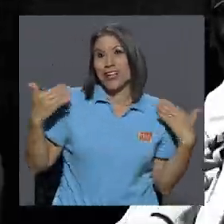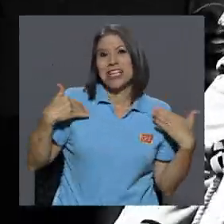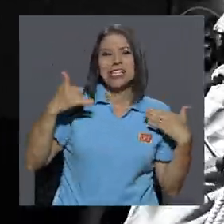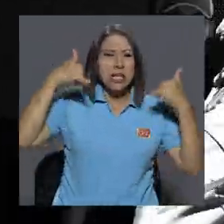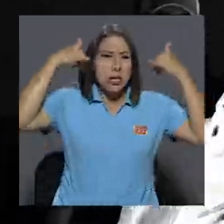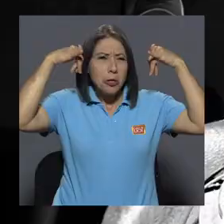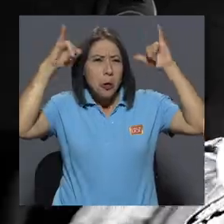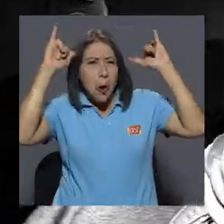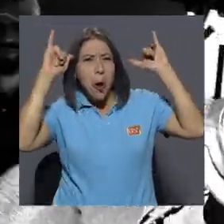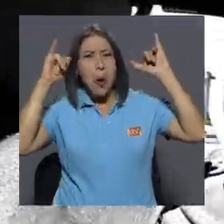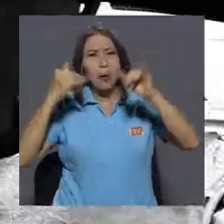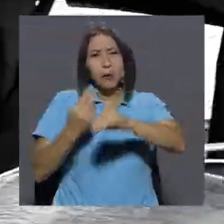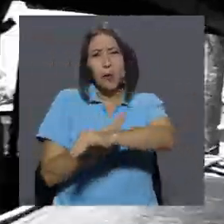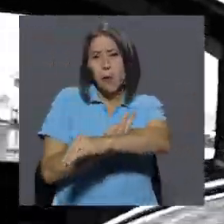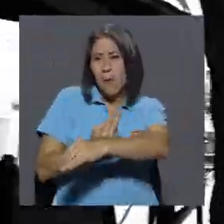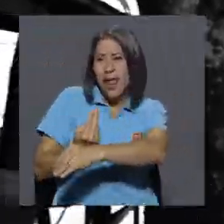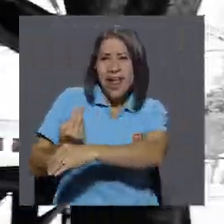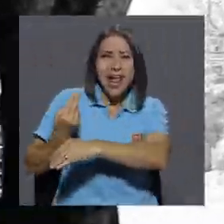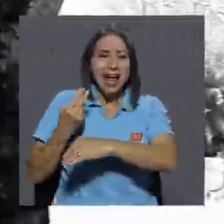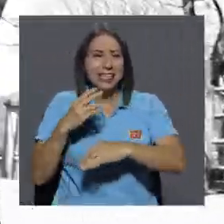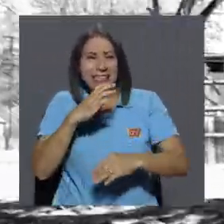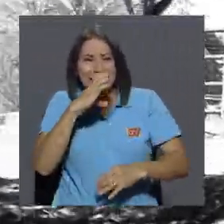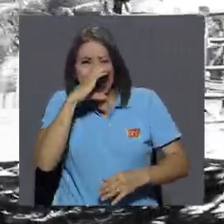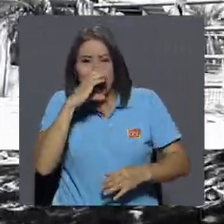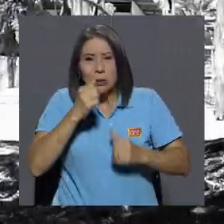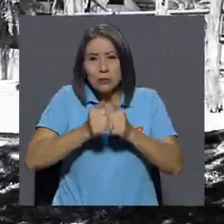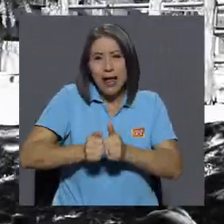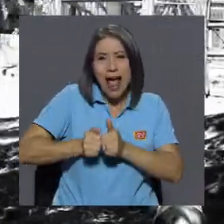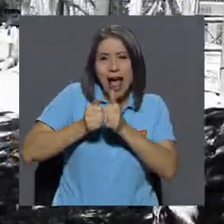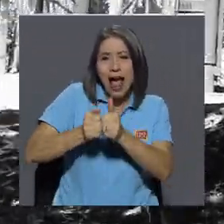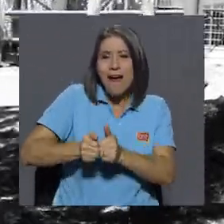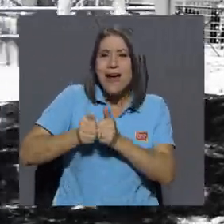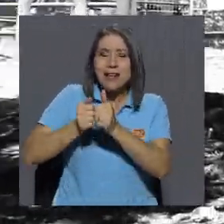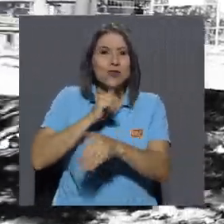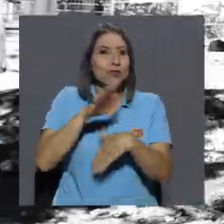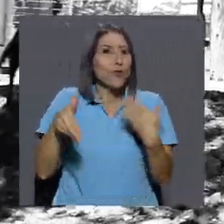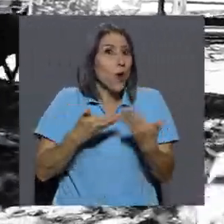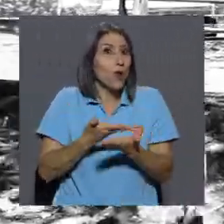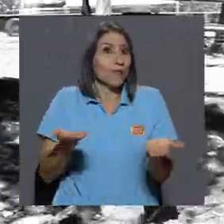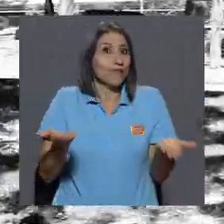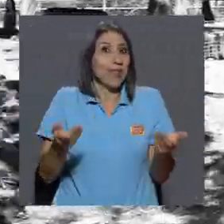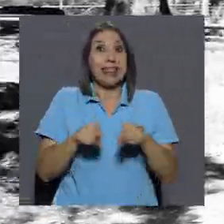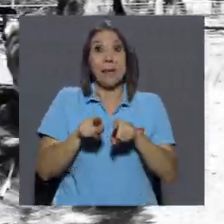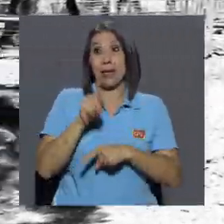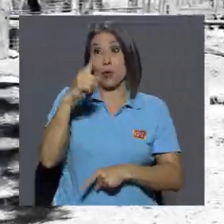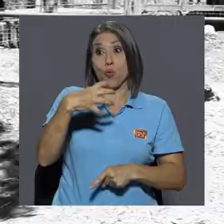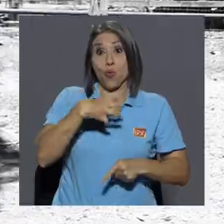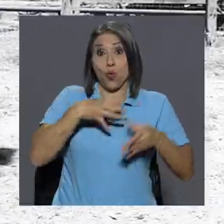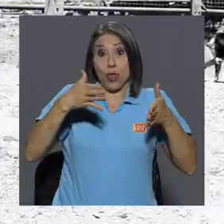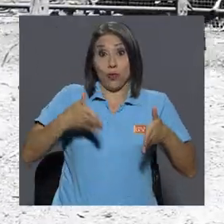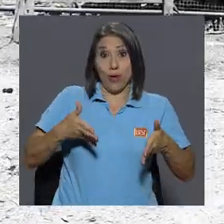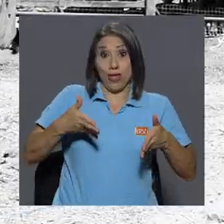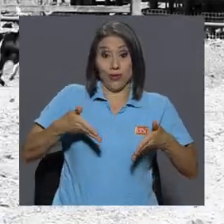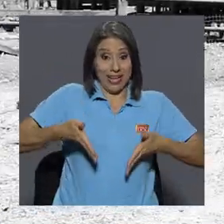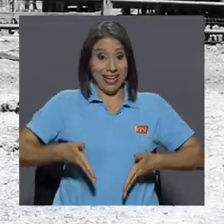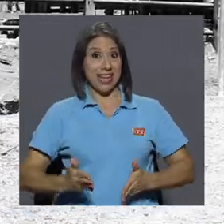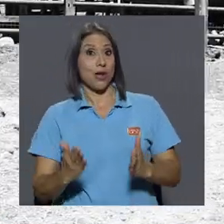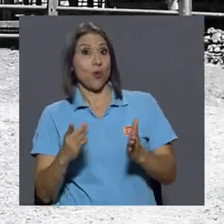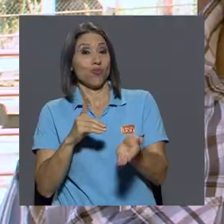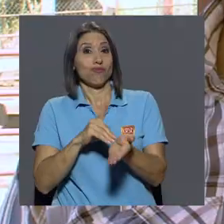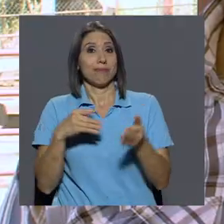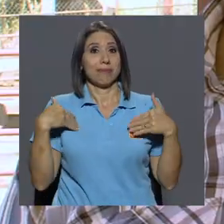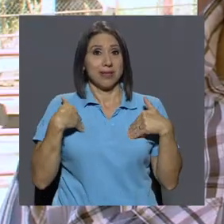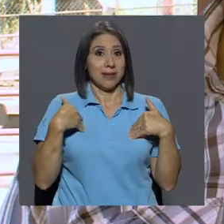hay caballos, hay todo. Incluso el dueño, uno de los dueños, el hijo del dueño, es